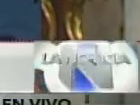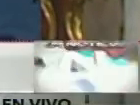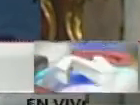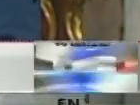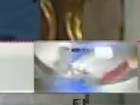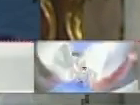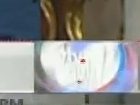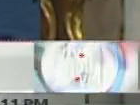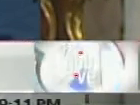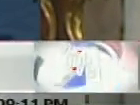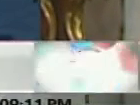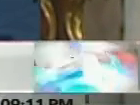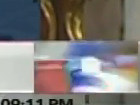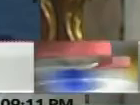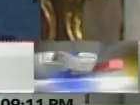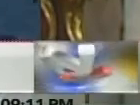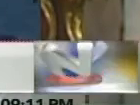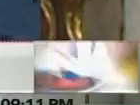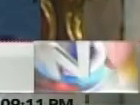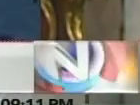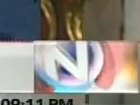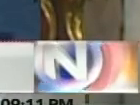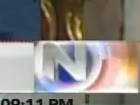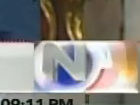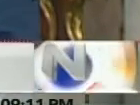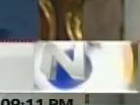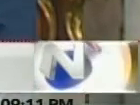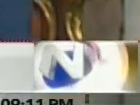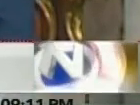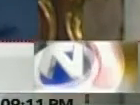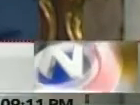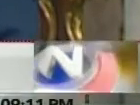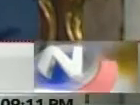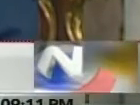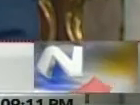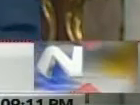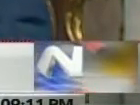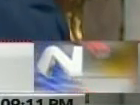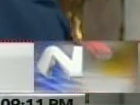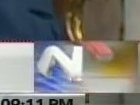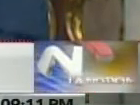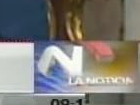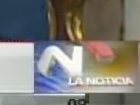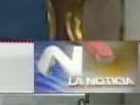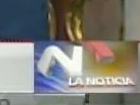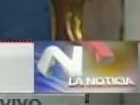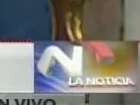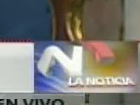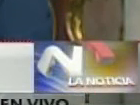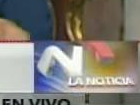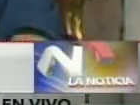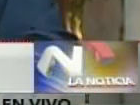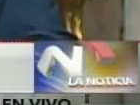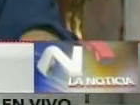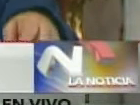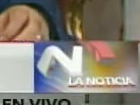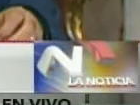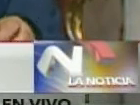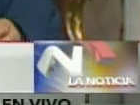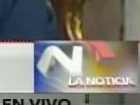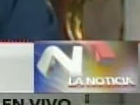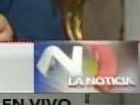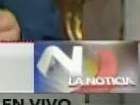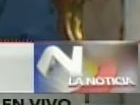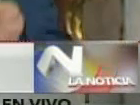y a estimular lo peor. ¿O no? ¿O miento? Todo esto hay que reflexionarlo siempre. Así